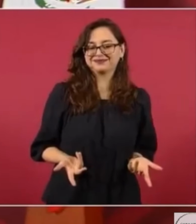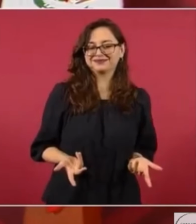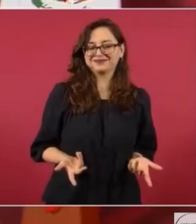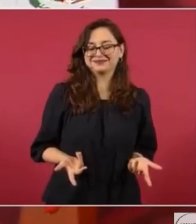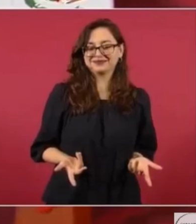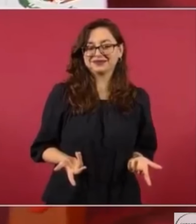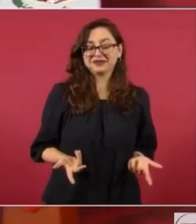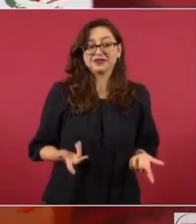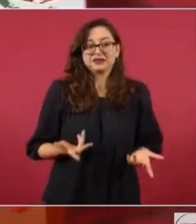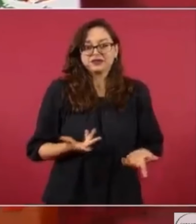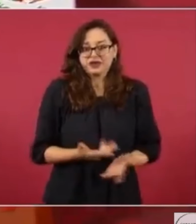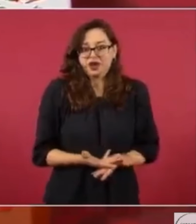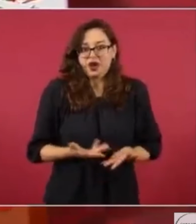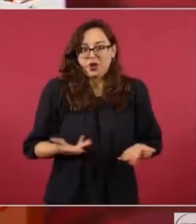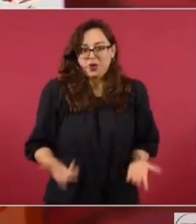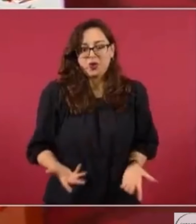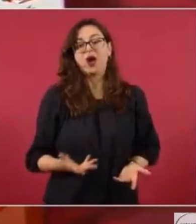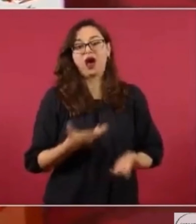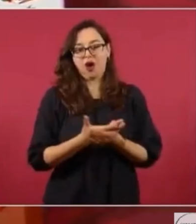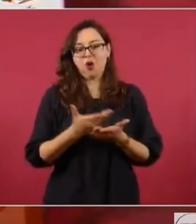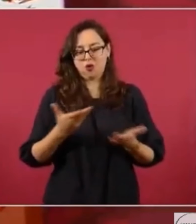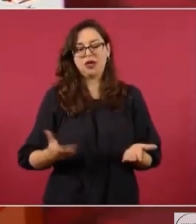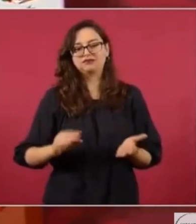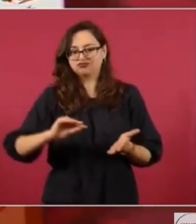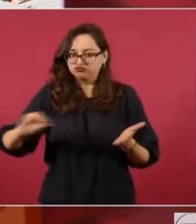cárcel para corruptos?